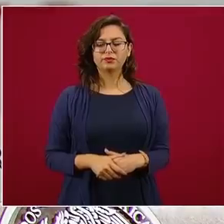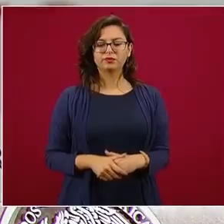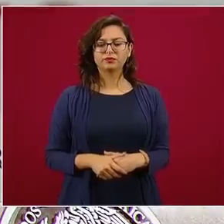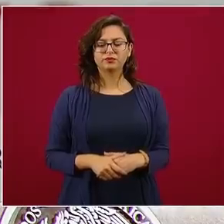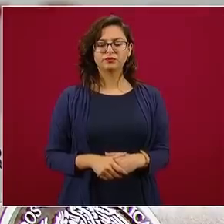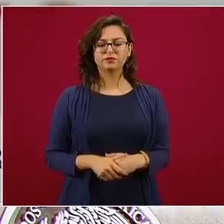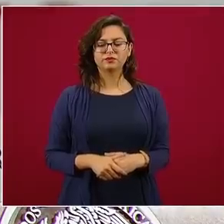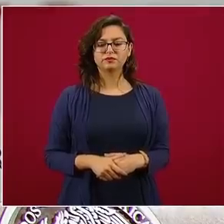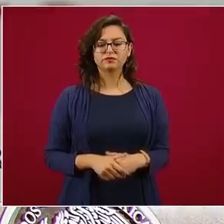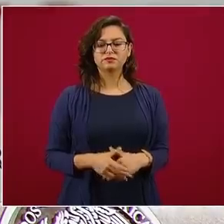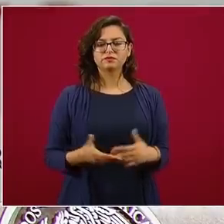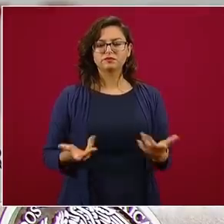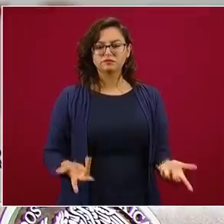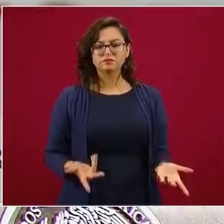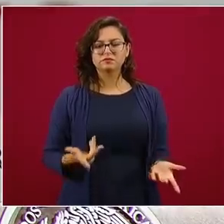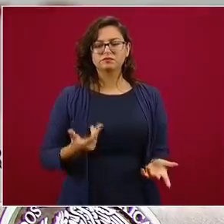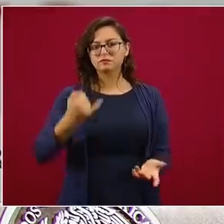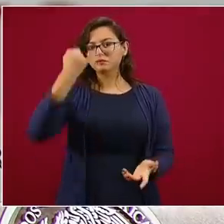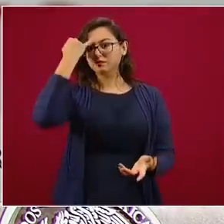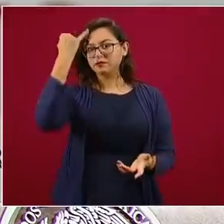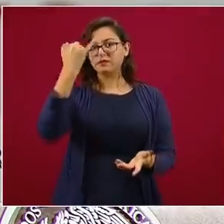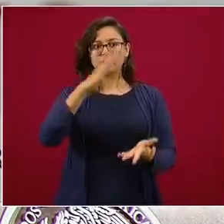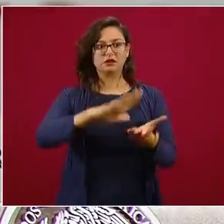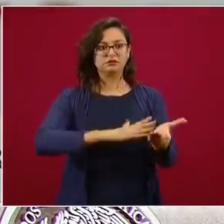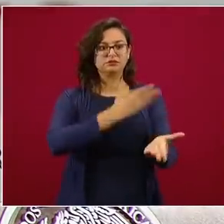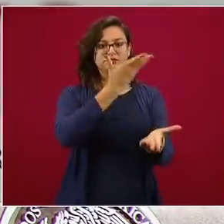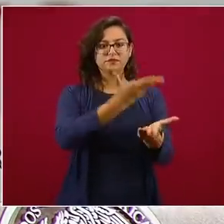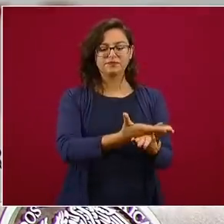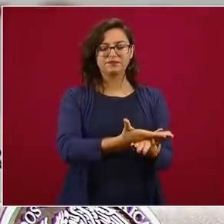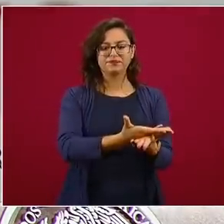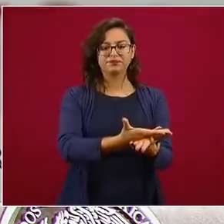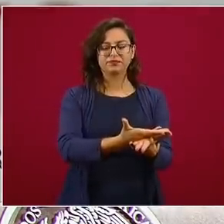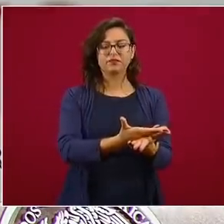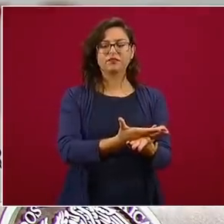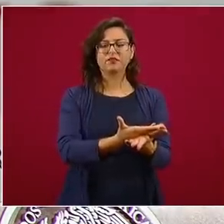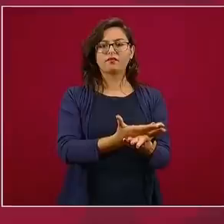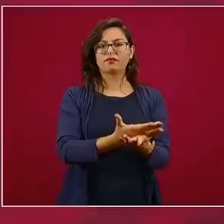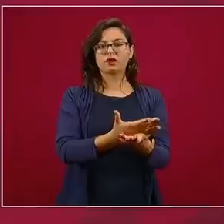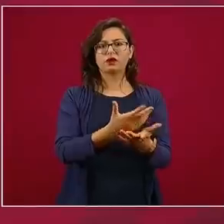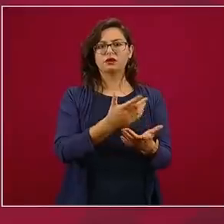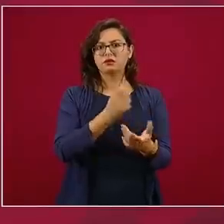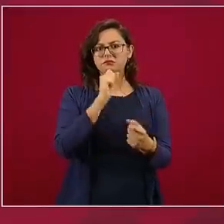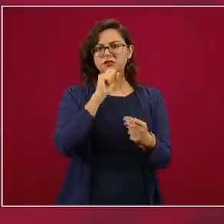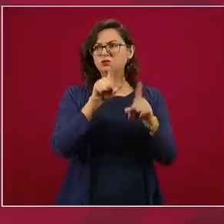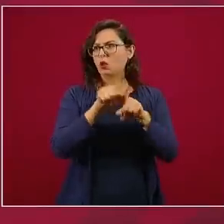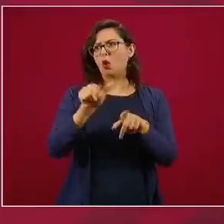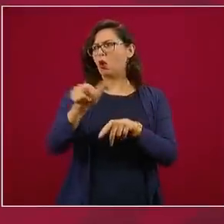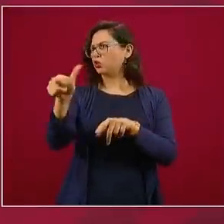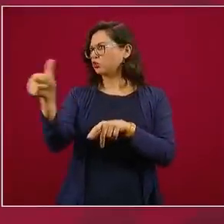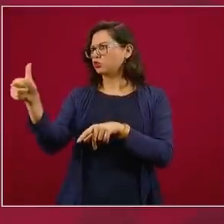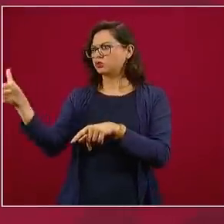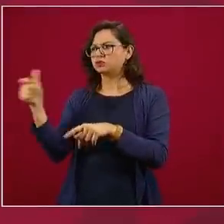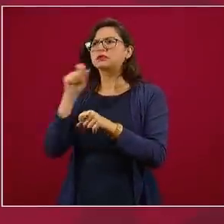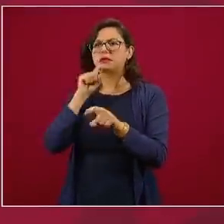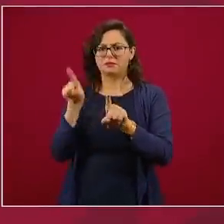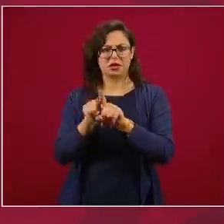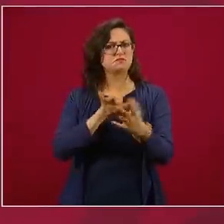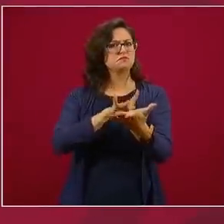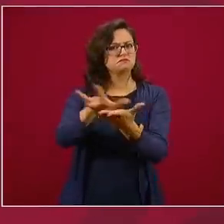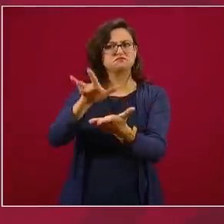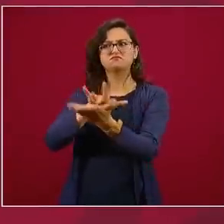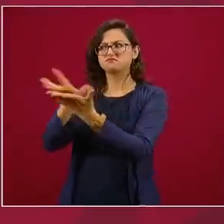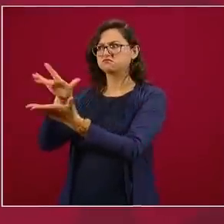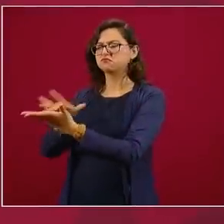esta iniciativa como se estaba haciendo ya en otros casos. México está